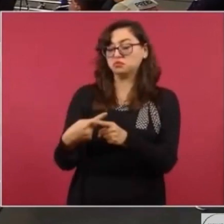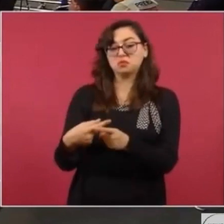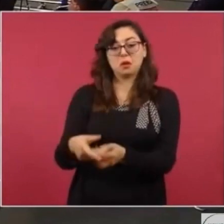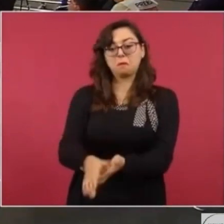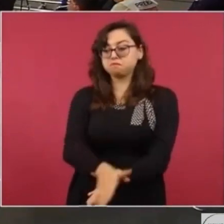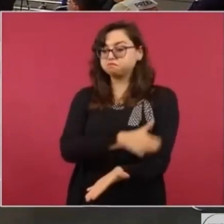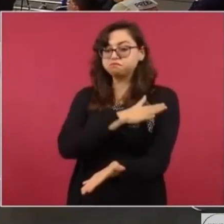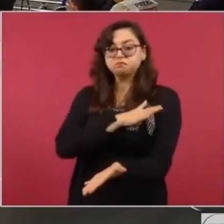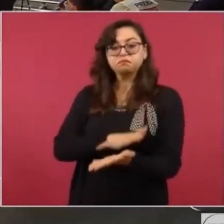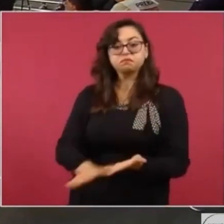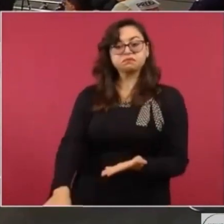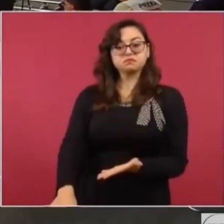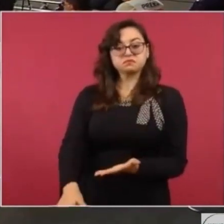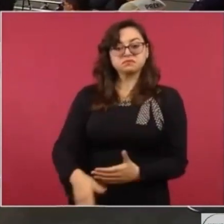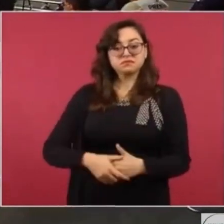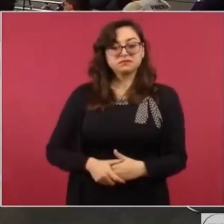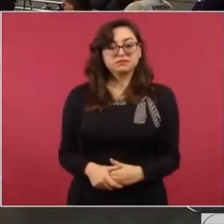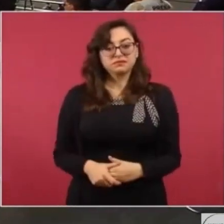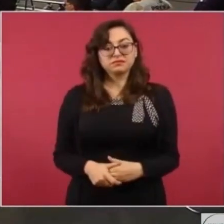Por eso,